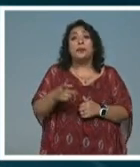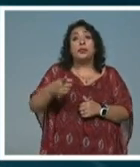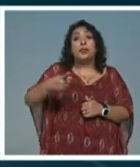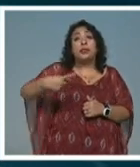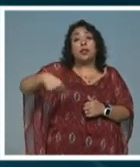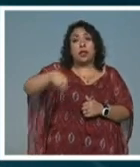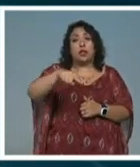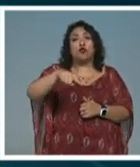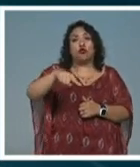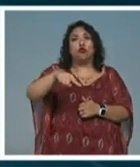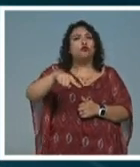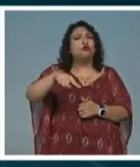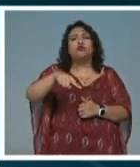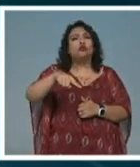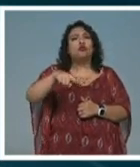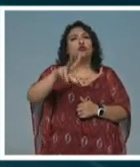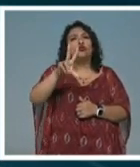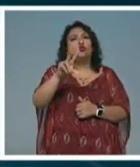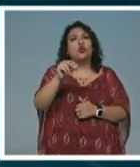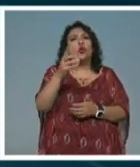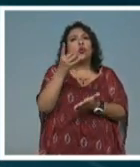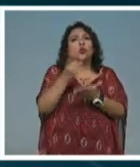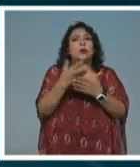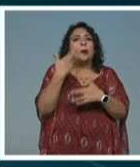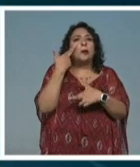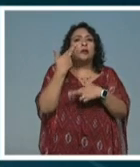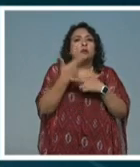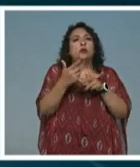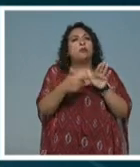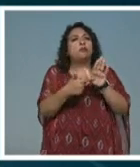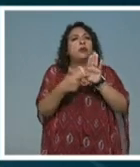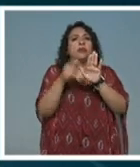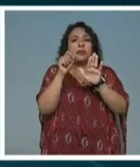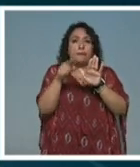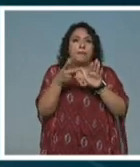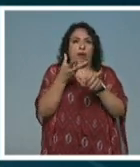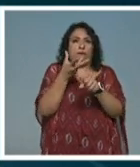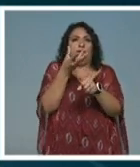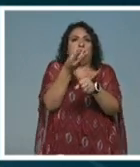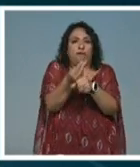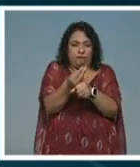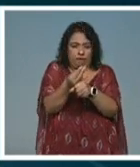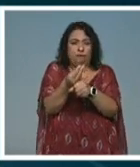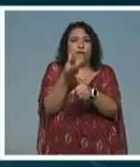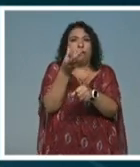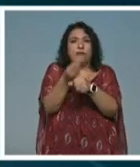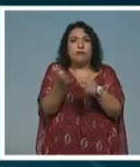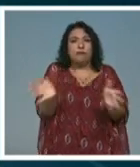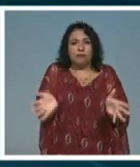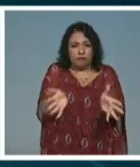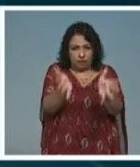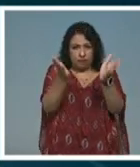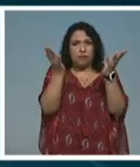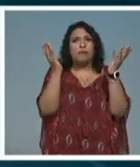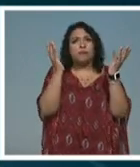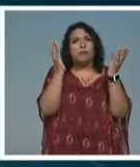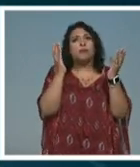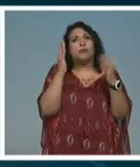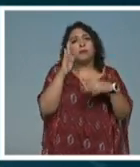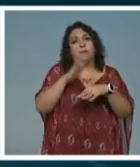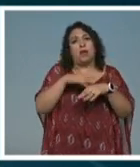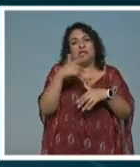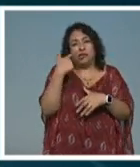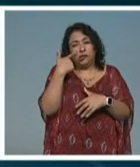ellos... no solamente fungen como exhibidores, sino como restauradores, promotores,